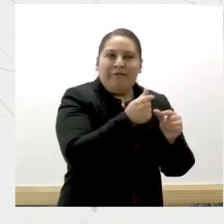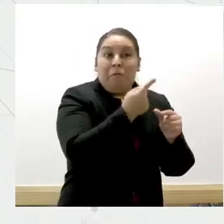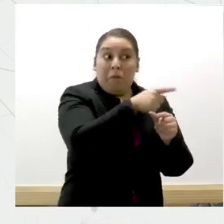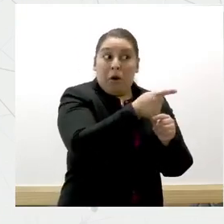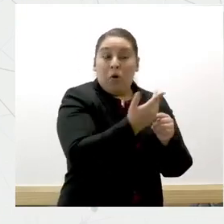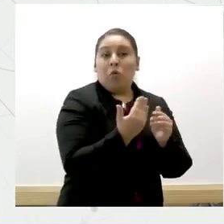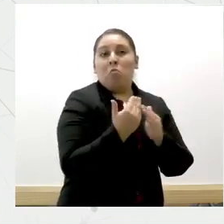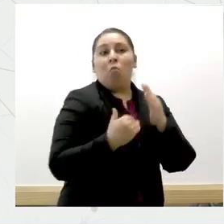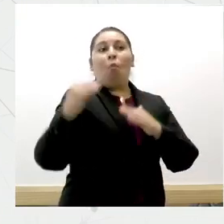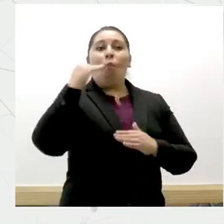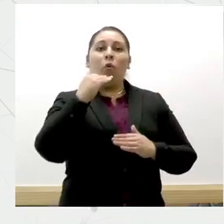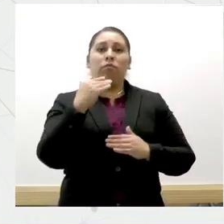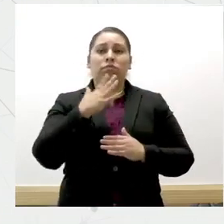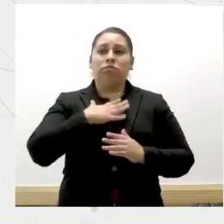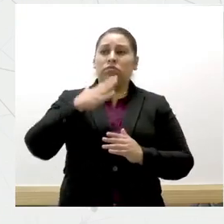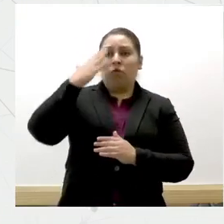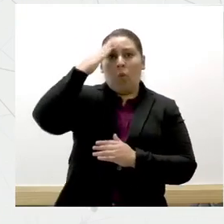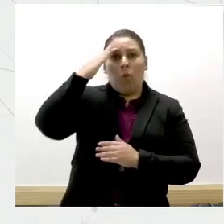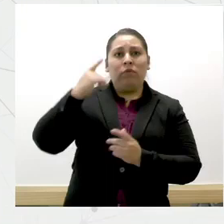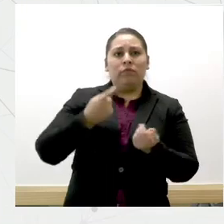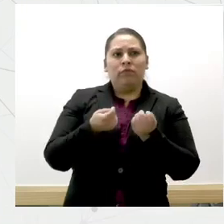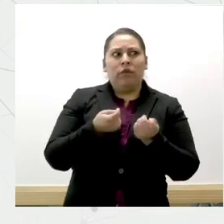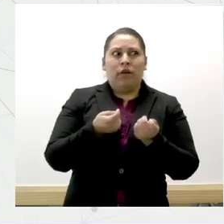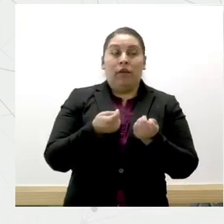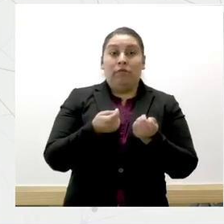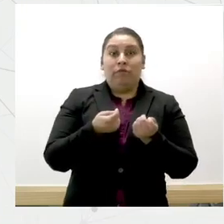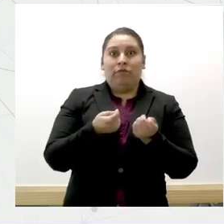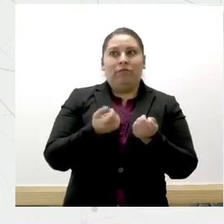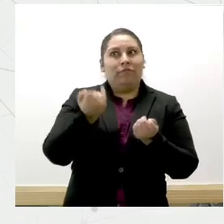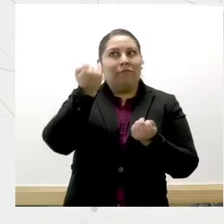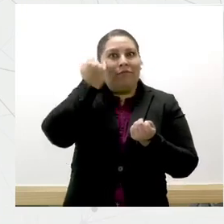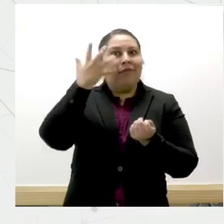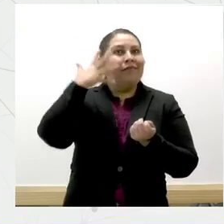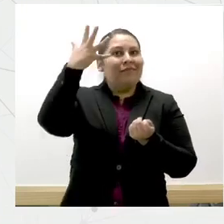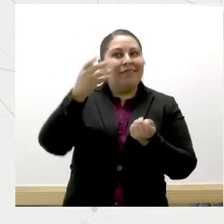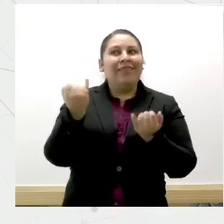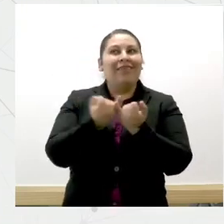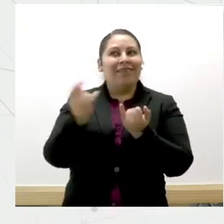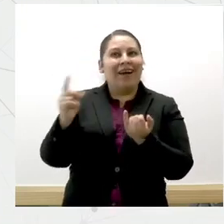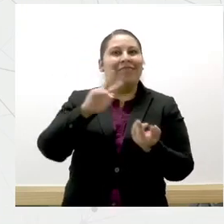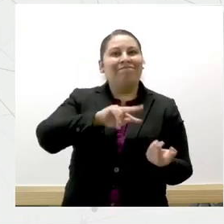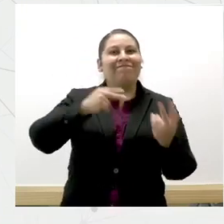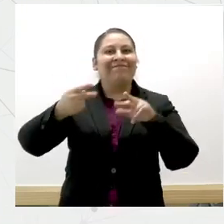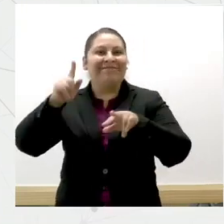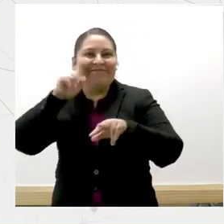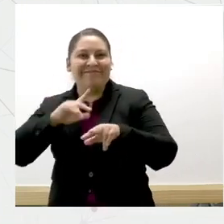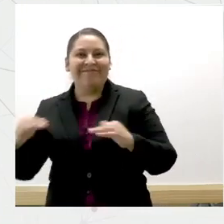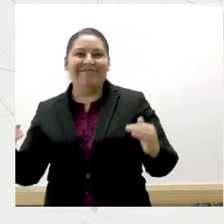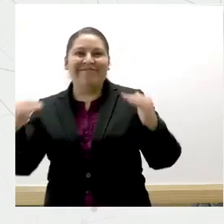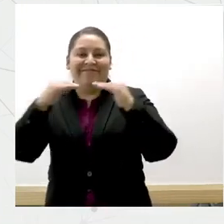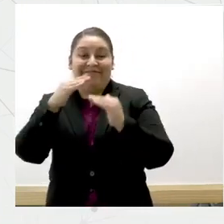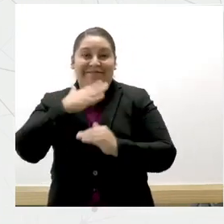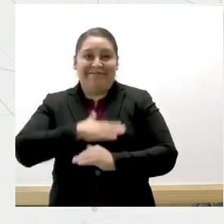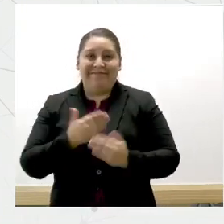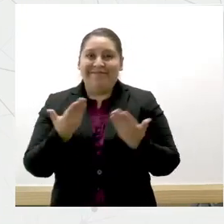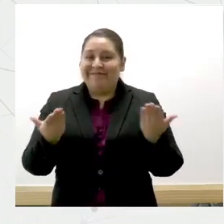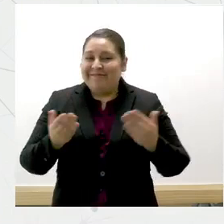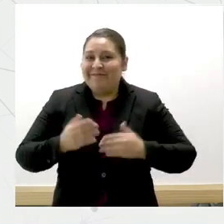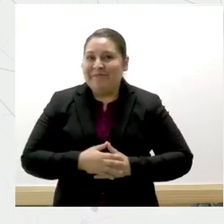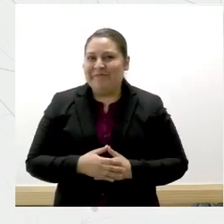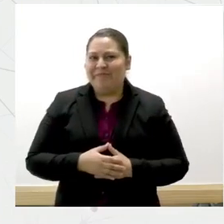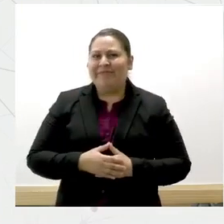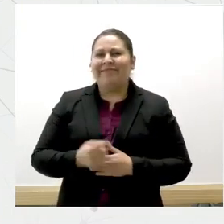determine la misma. Con lo que yo creo que en estos momentos, y teniendo en cuenta que ya digo, incluso estamos viviendo en algunos países una